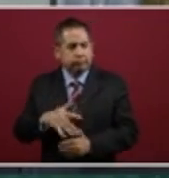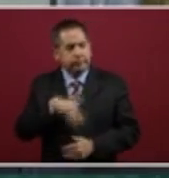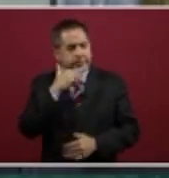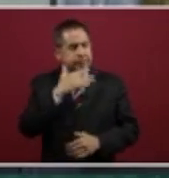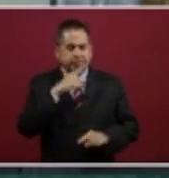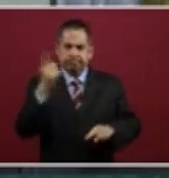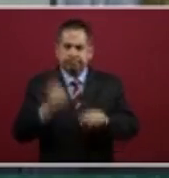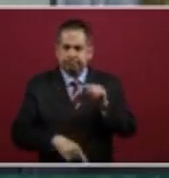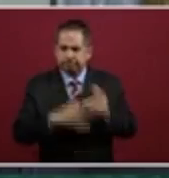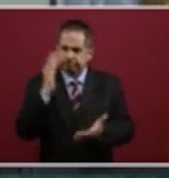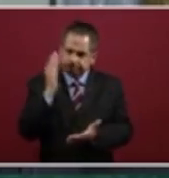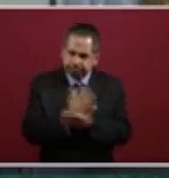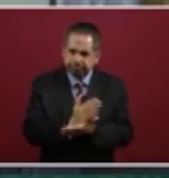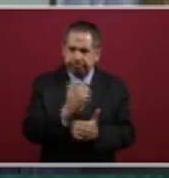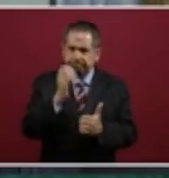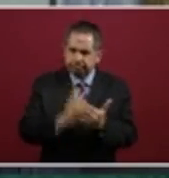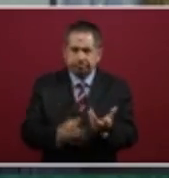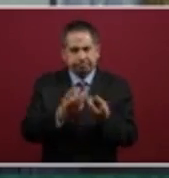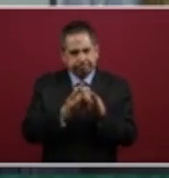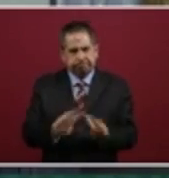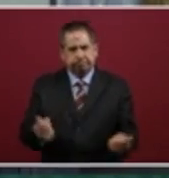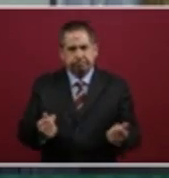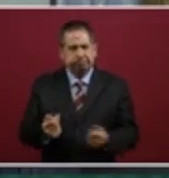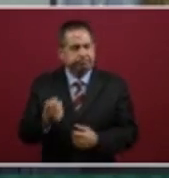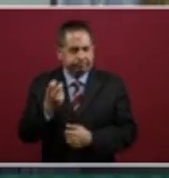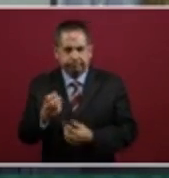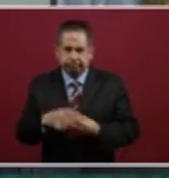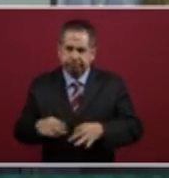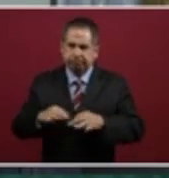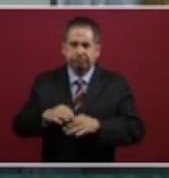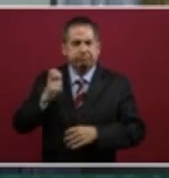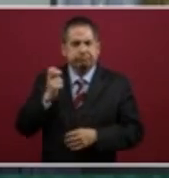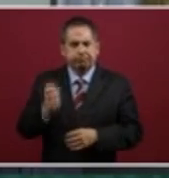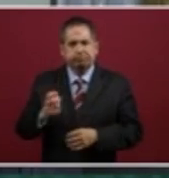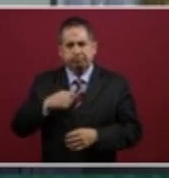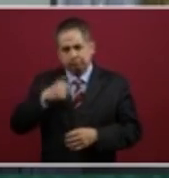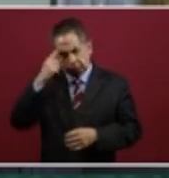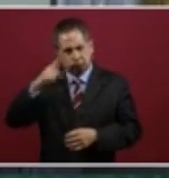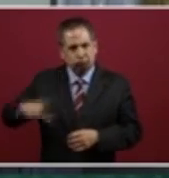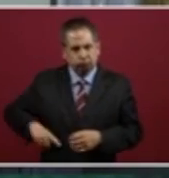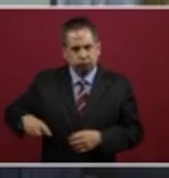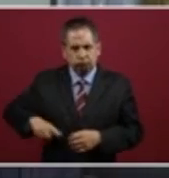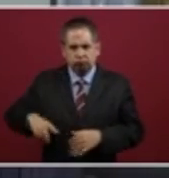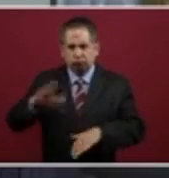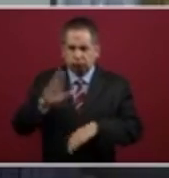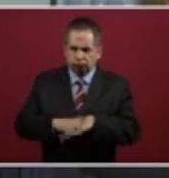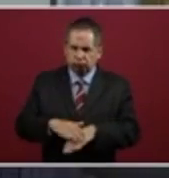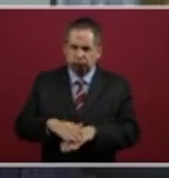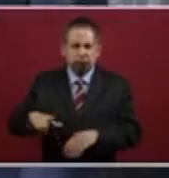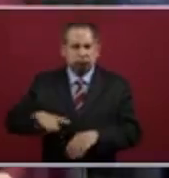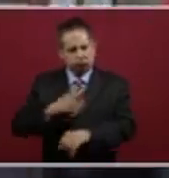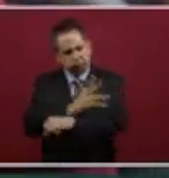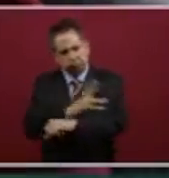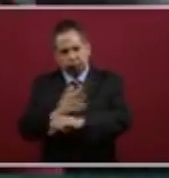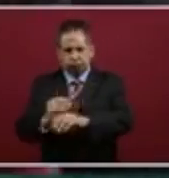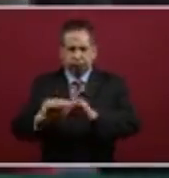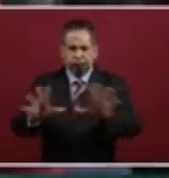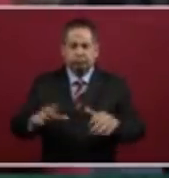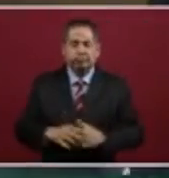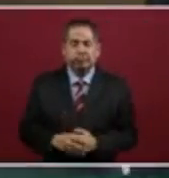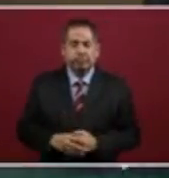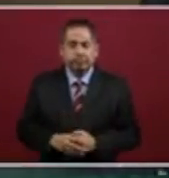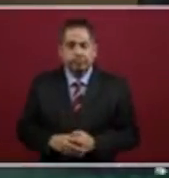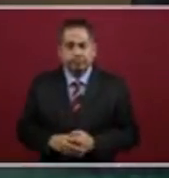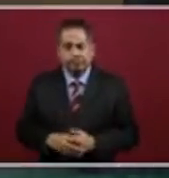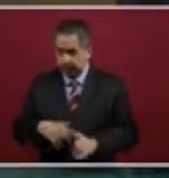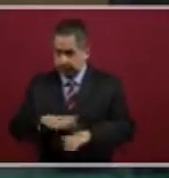de atacar la corrupción y tener un gobierno absolutamente transparente. Invito a